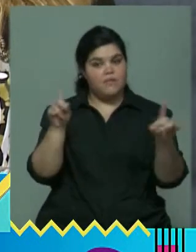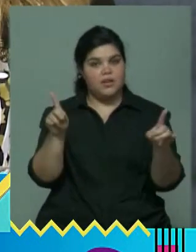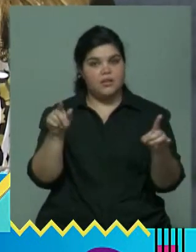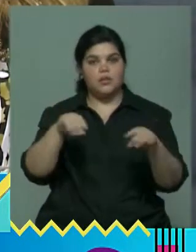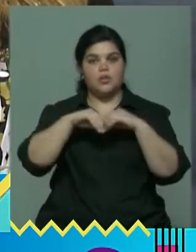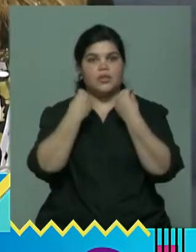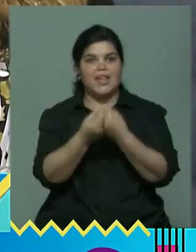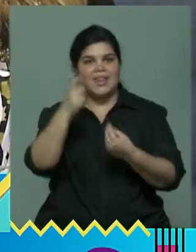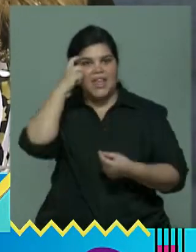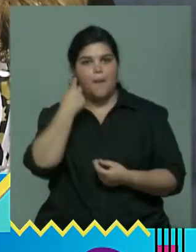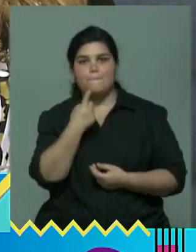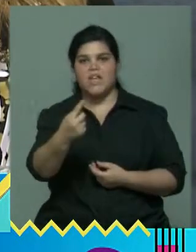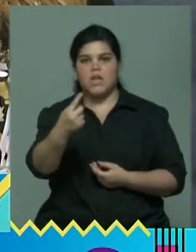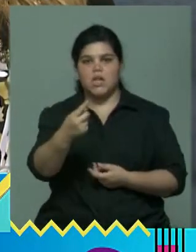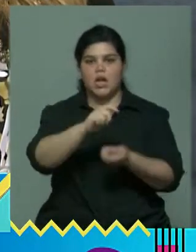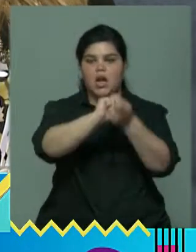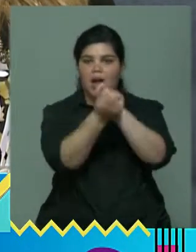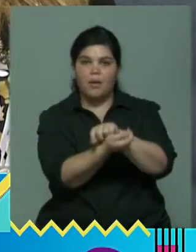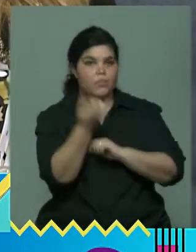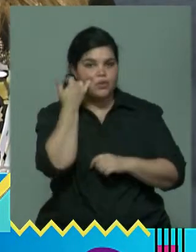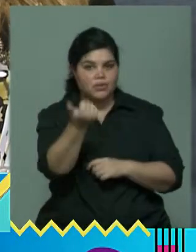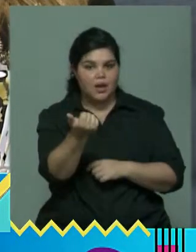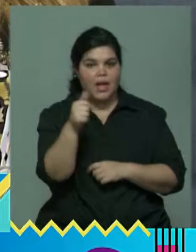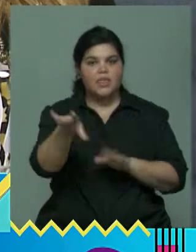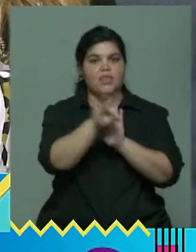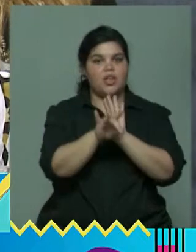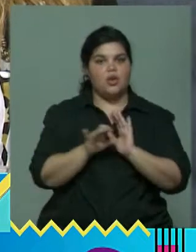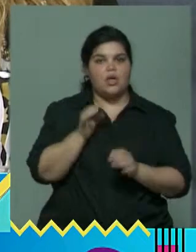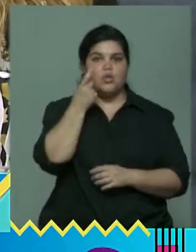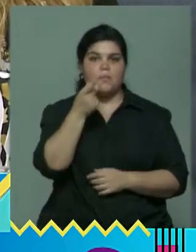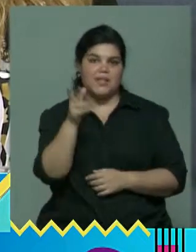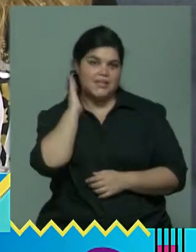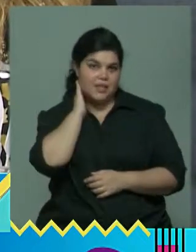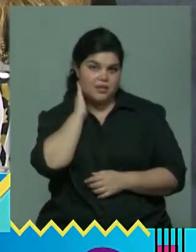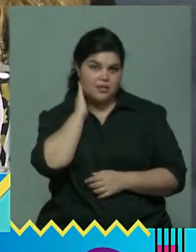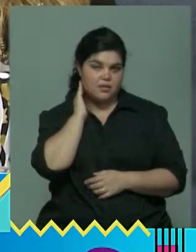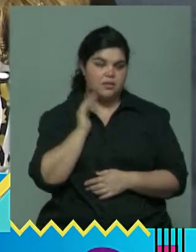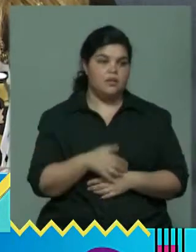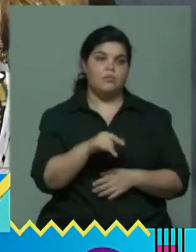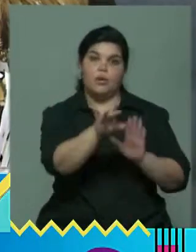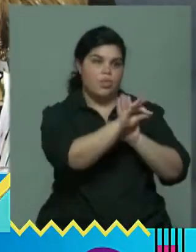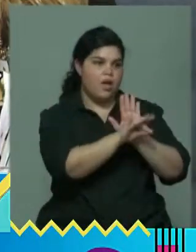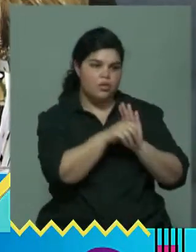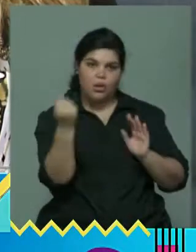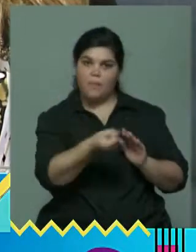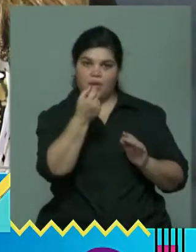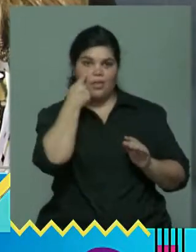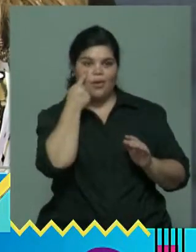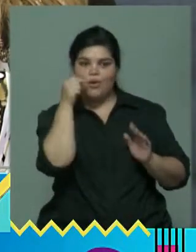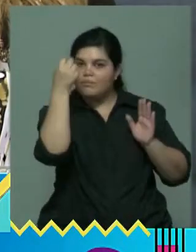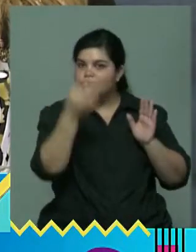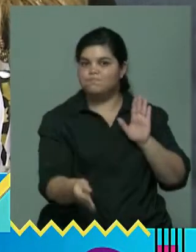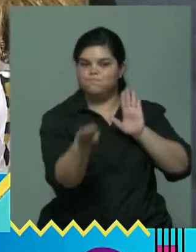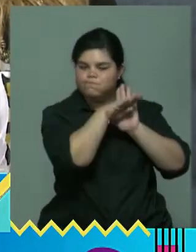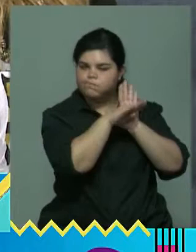10.000 personas han hecho el cambio. Ese es un dato del 2016. Bien, bueno, son datos que es bueno tenerlos a mano, sabiendo que ya,